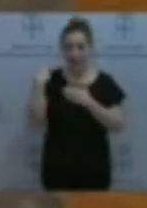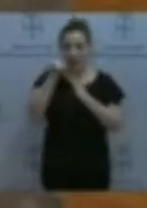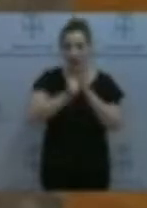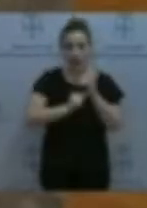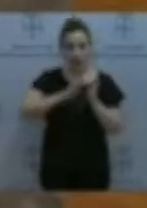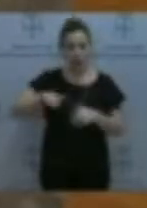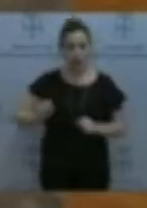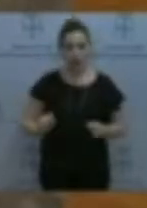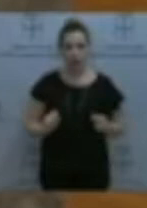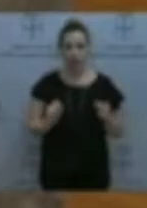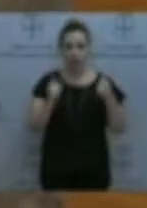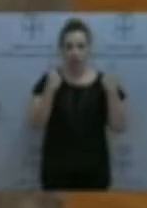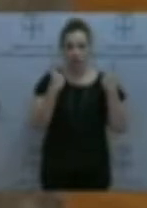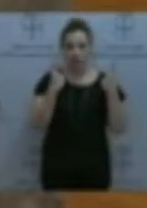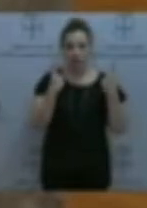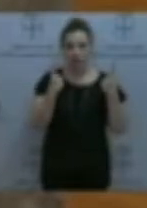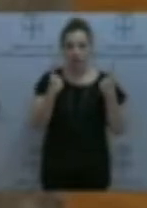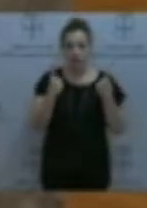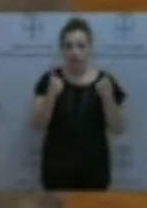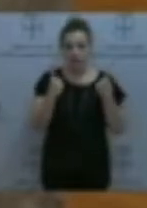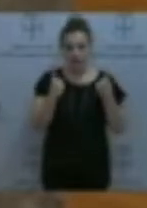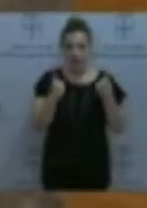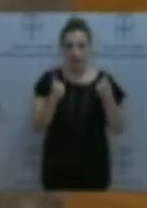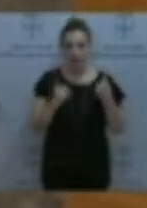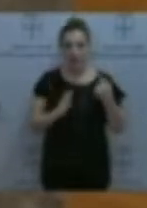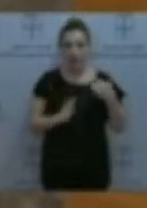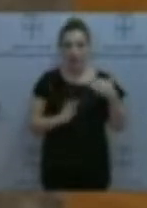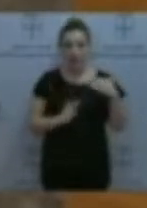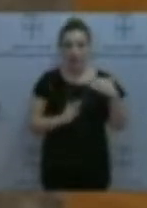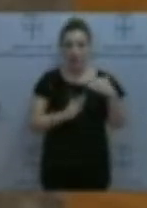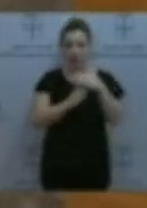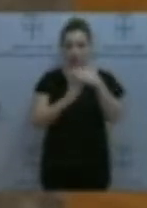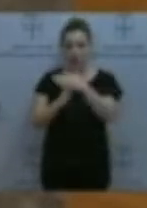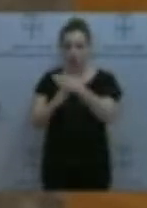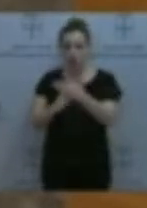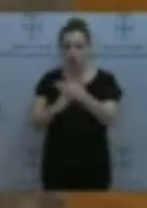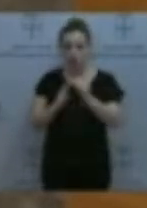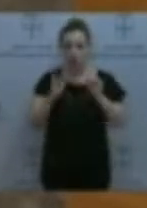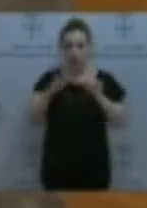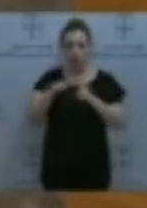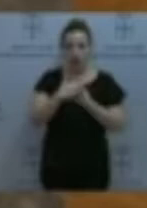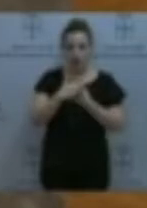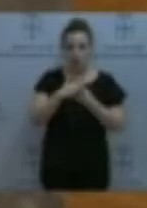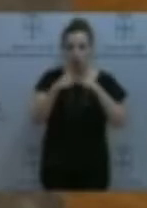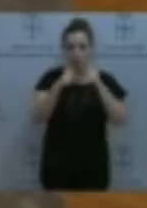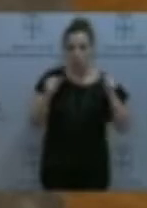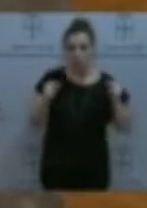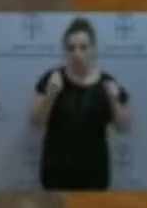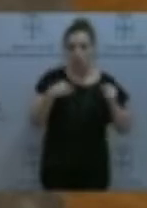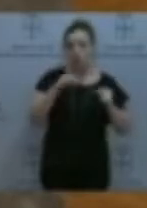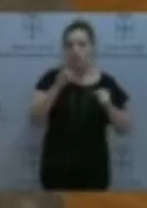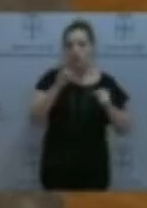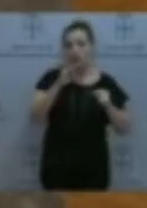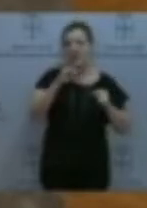las interrupciones en el caso de Asturias, en el parámetro TIEPI, estuvieron en 0,49, teniendo en cuenta